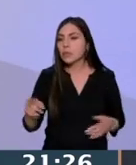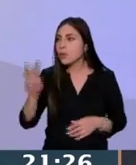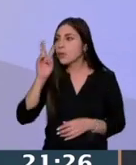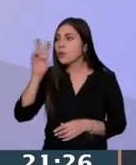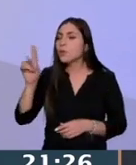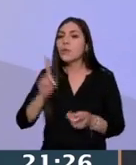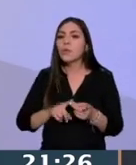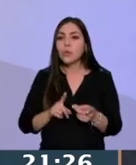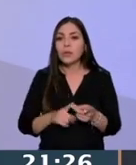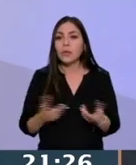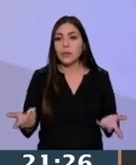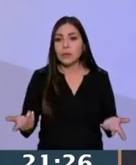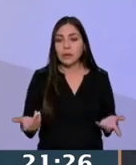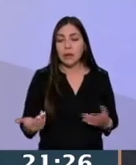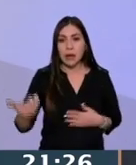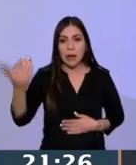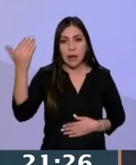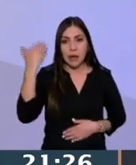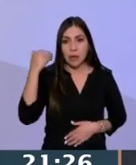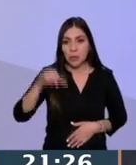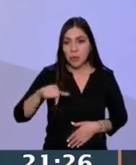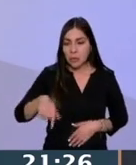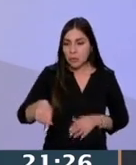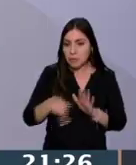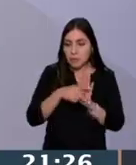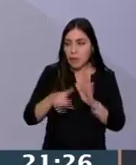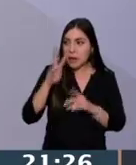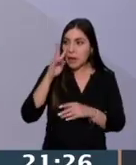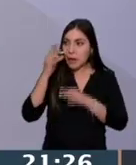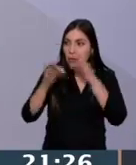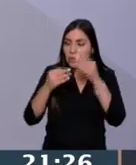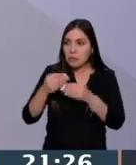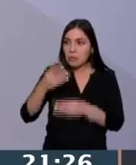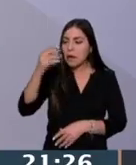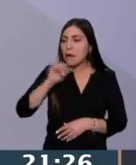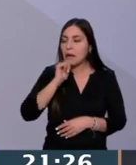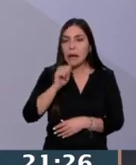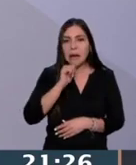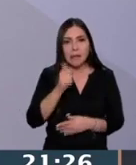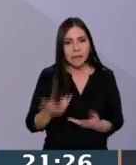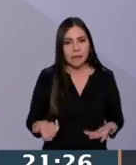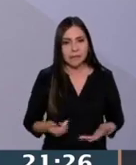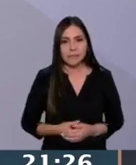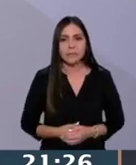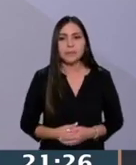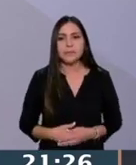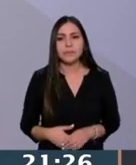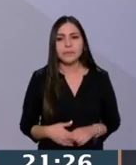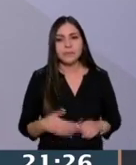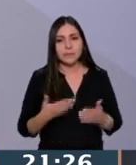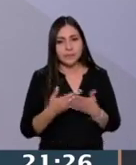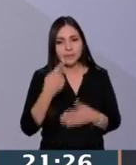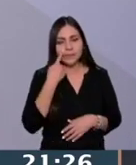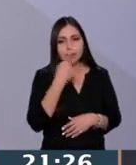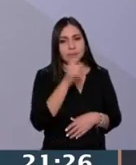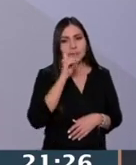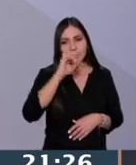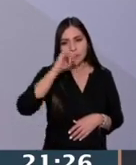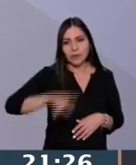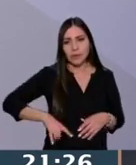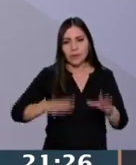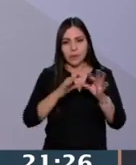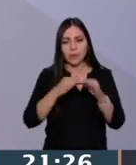se veía en ninguna 8 columnas del día de hoy. No hubo. Pero ahora sí, si te parece, vamos a ver lo que dijo la jefa de gobierno a propósito